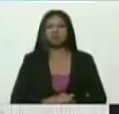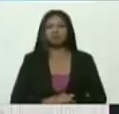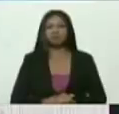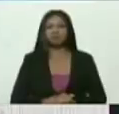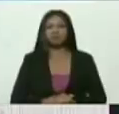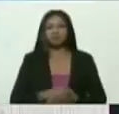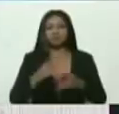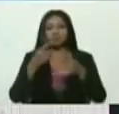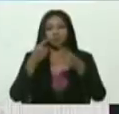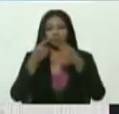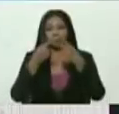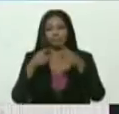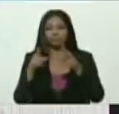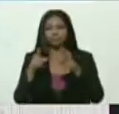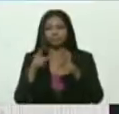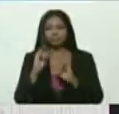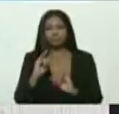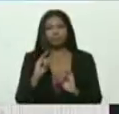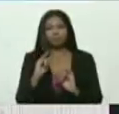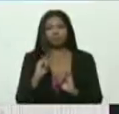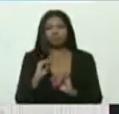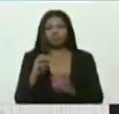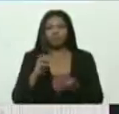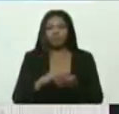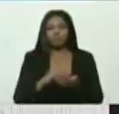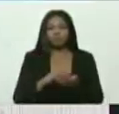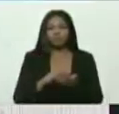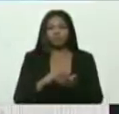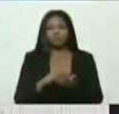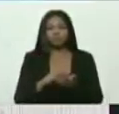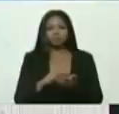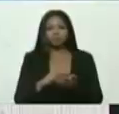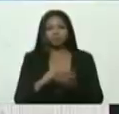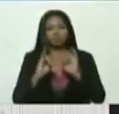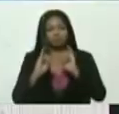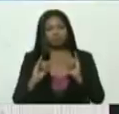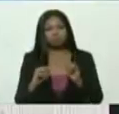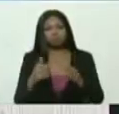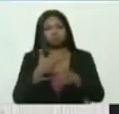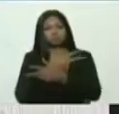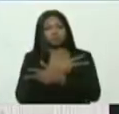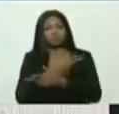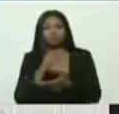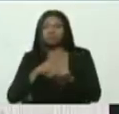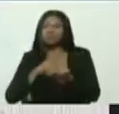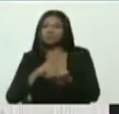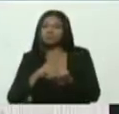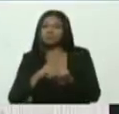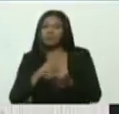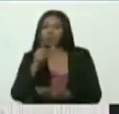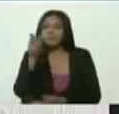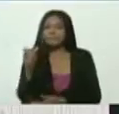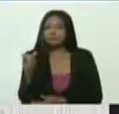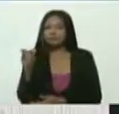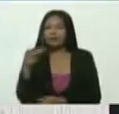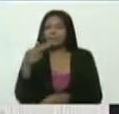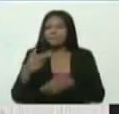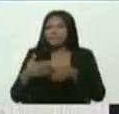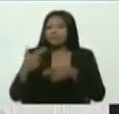Otra línea de acción establecida en las videoconferencias implicaba que un individuo muy